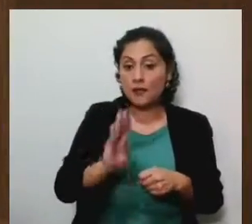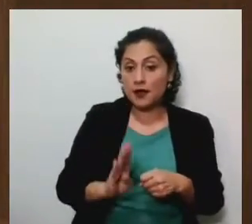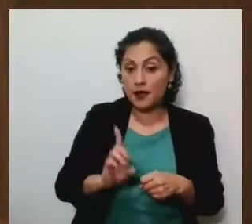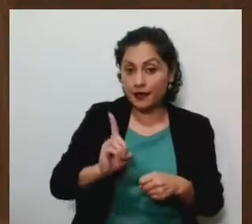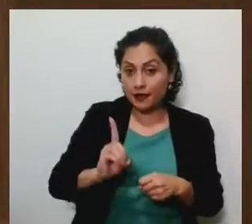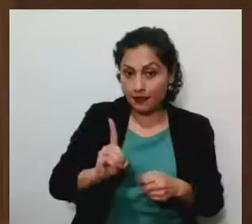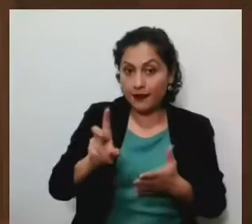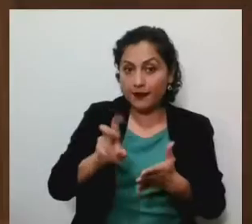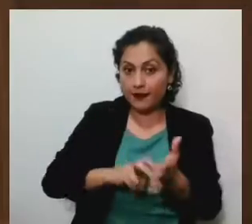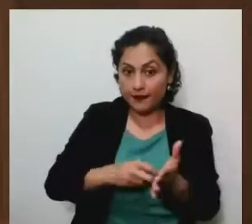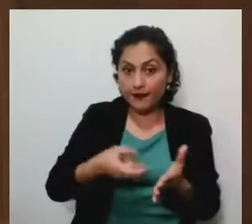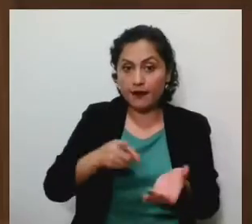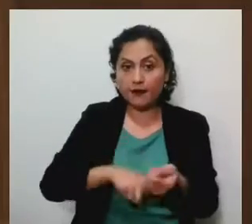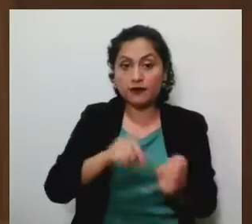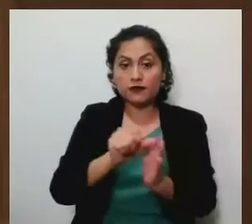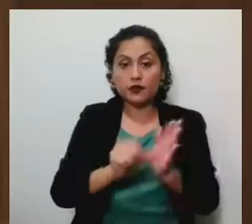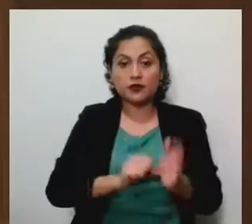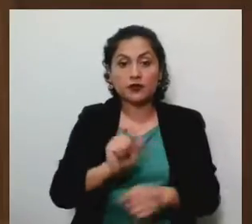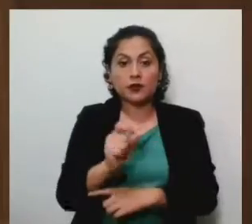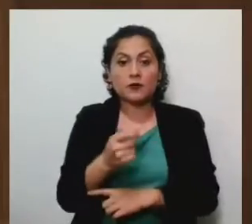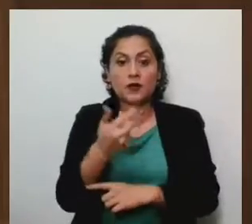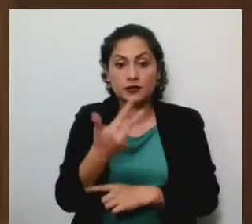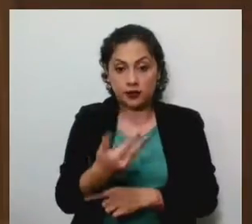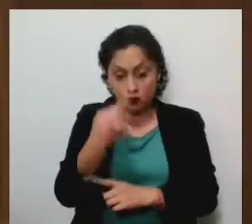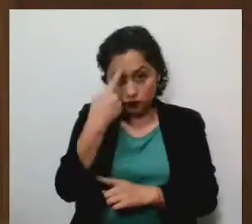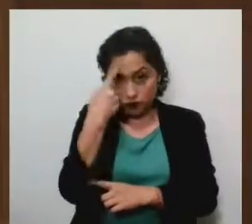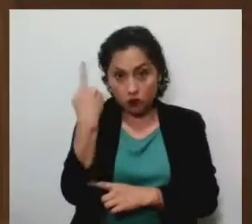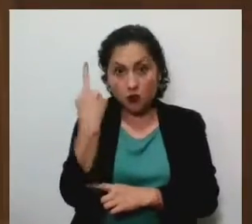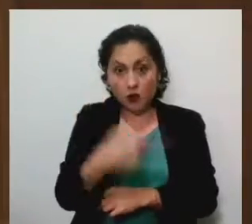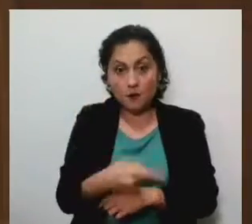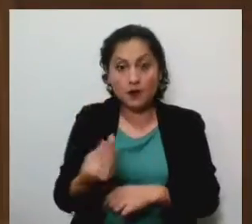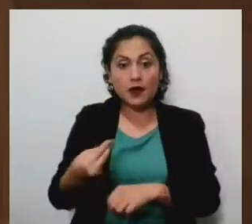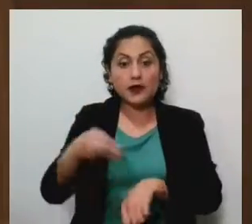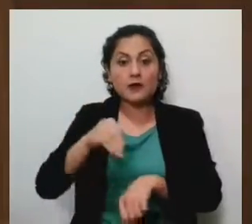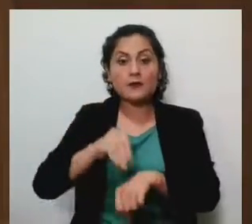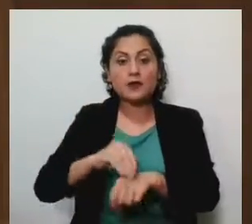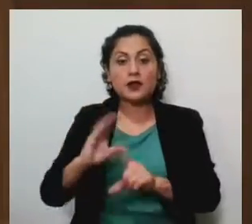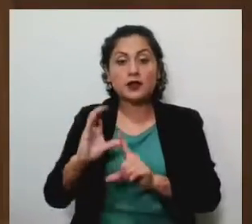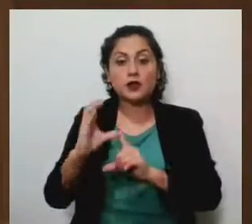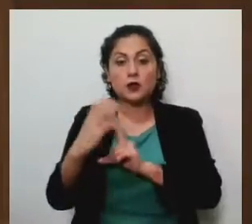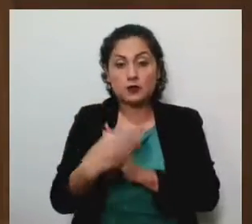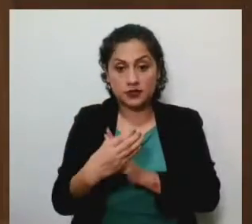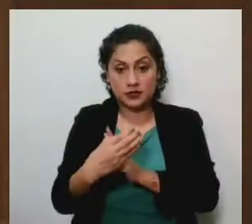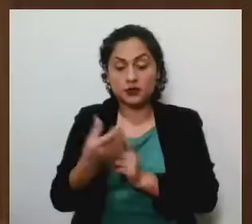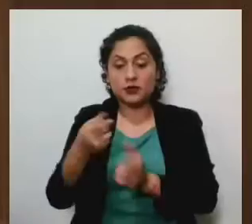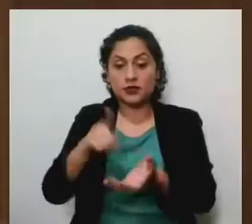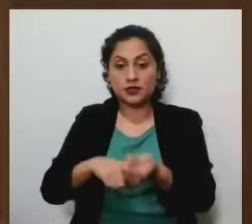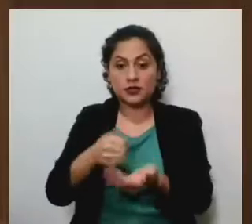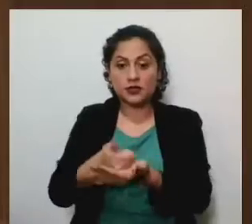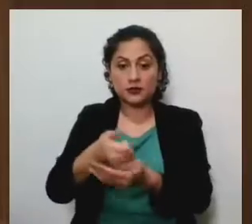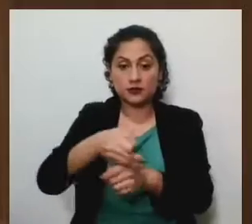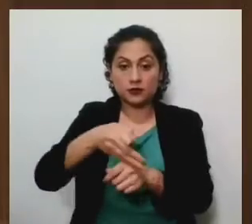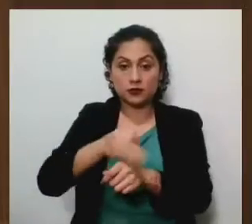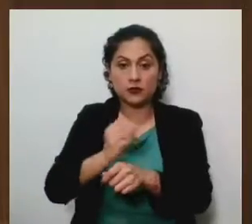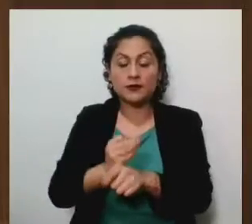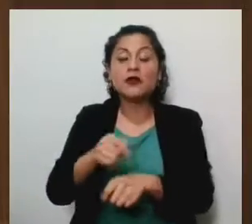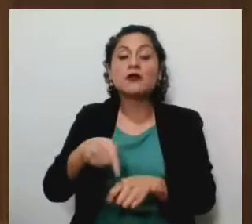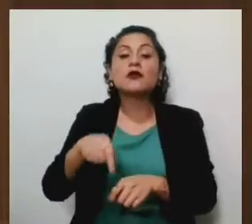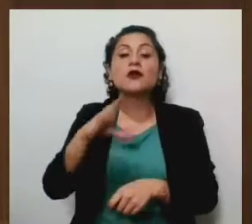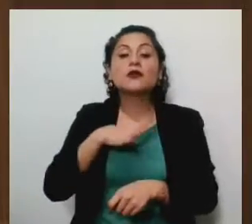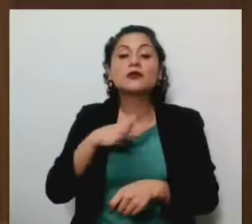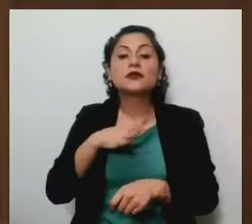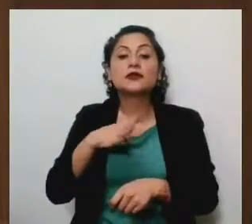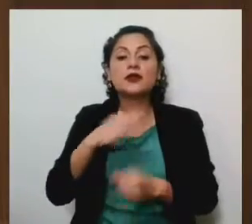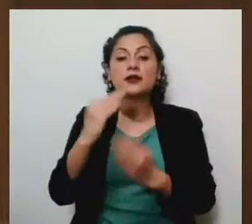28 para establecer que el orden del día de las comisiones de los ayuntamientos contendrá la presentación de asuntos y turno a